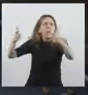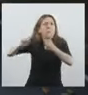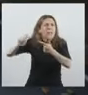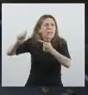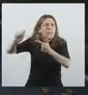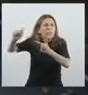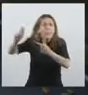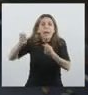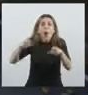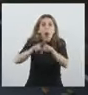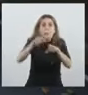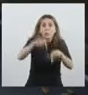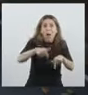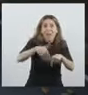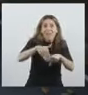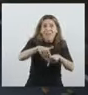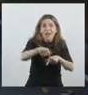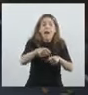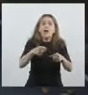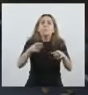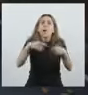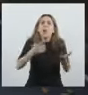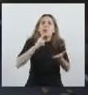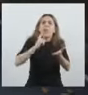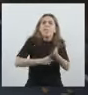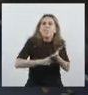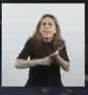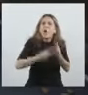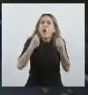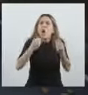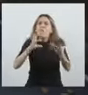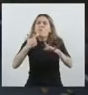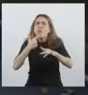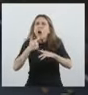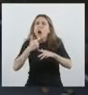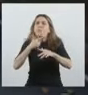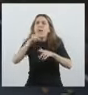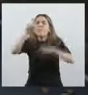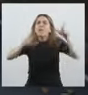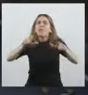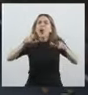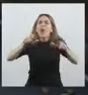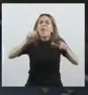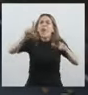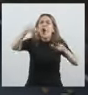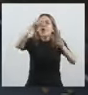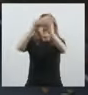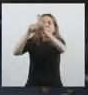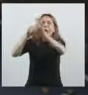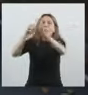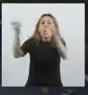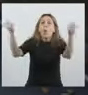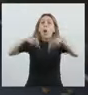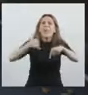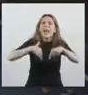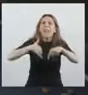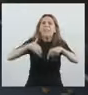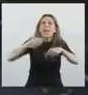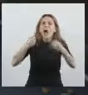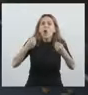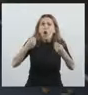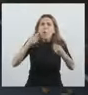y establecimos medidas para el retorno de argentinos y argentinas y también de residentes al país. A